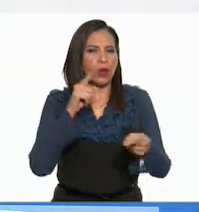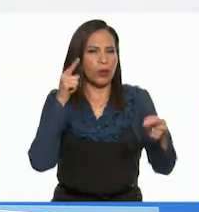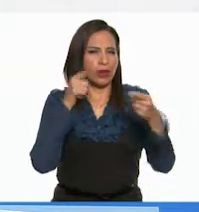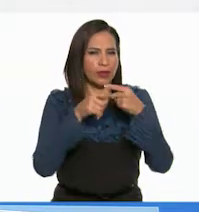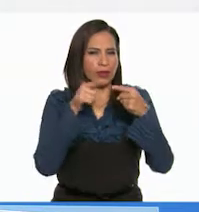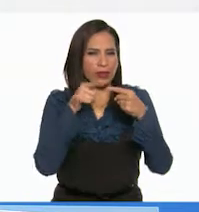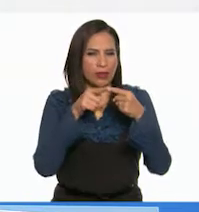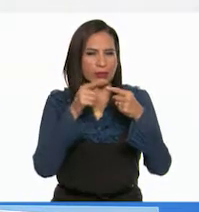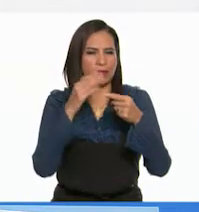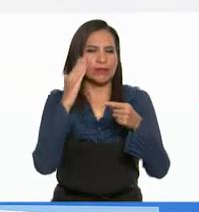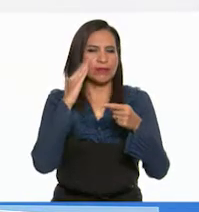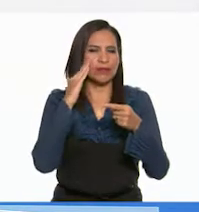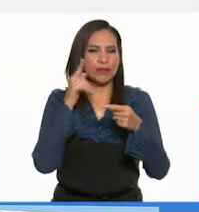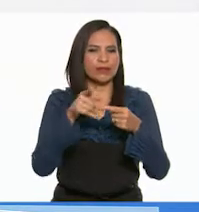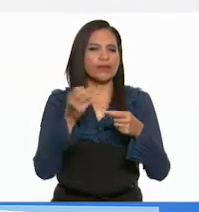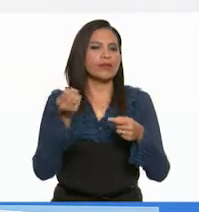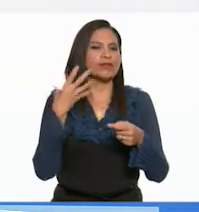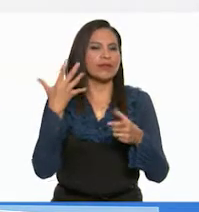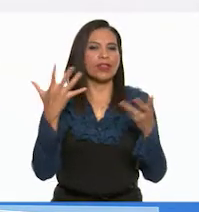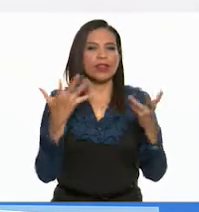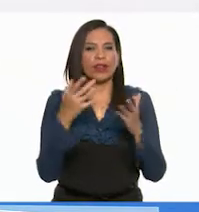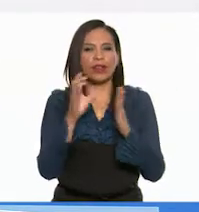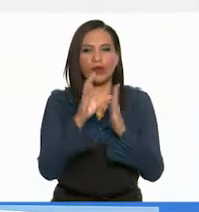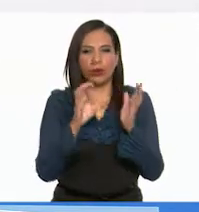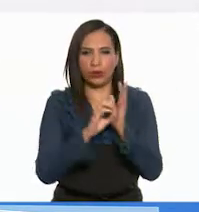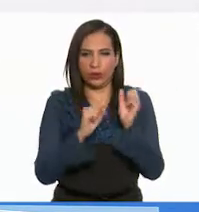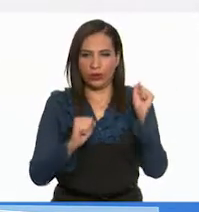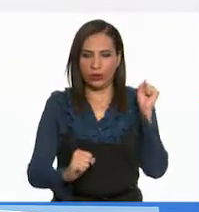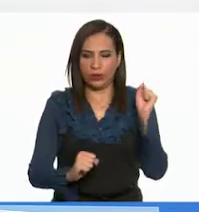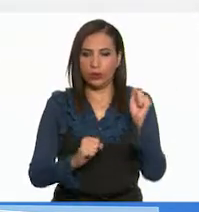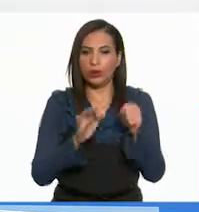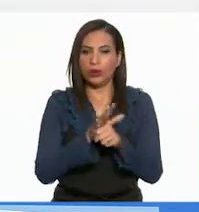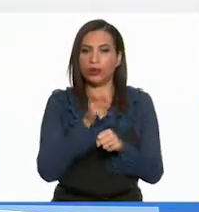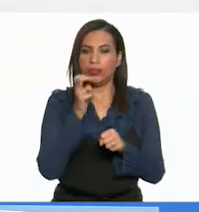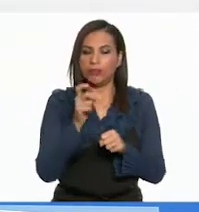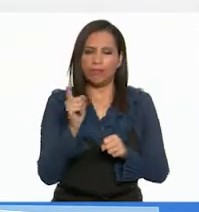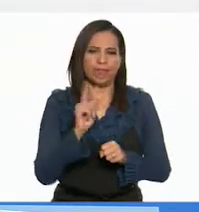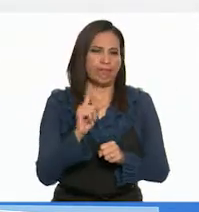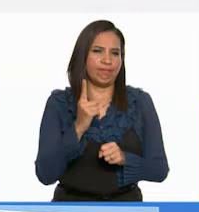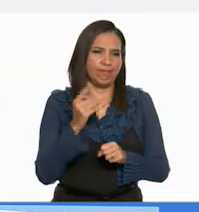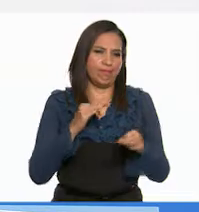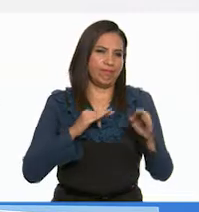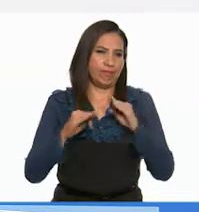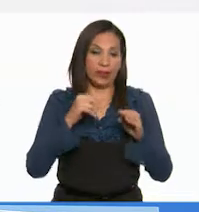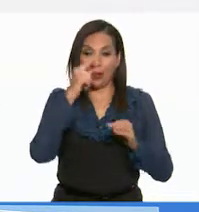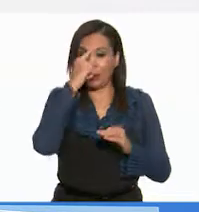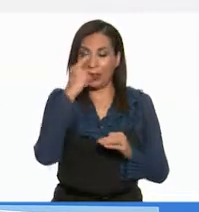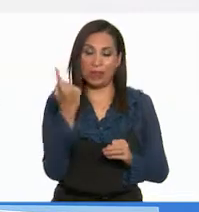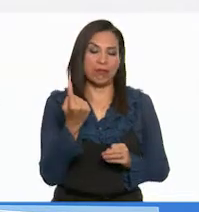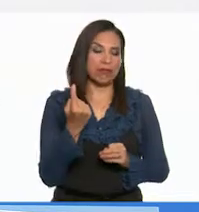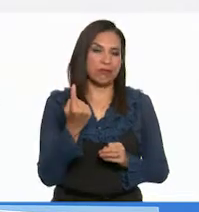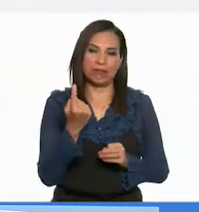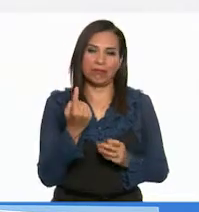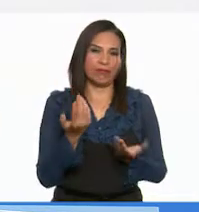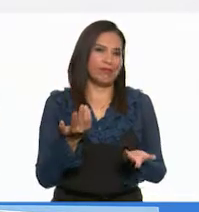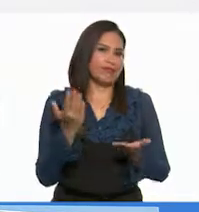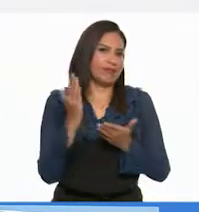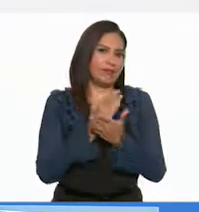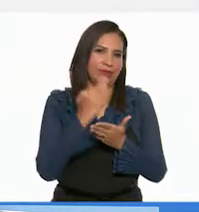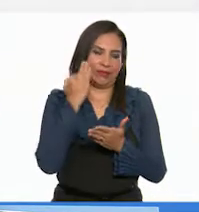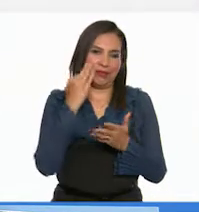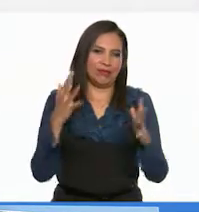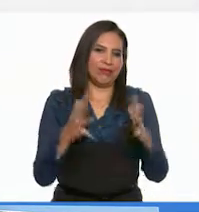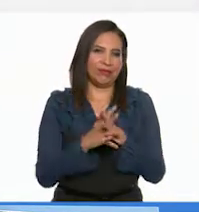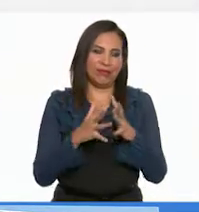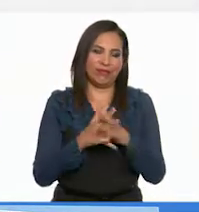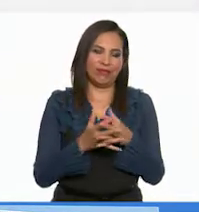Congreso era elaborar una constitución, lo cual no era una tarea nada sencilla, y menos en tiempos de